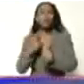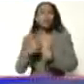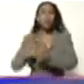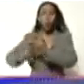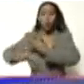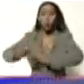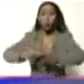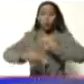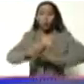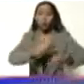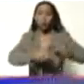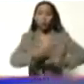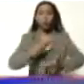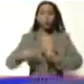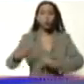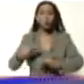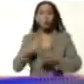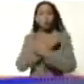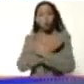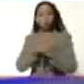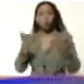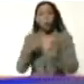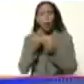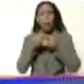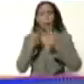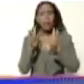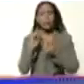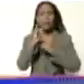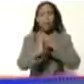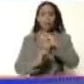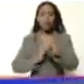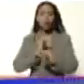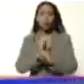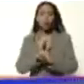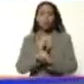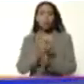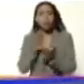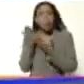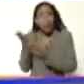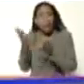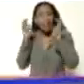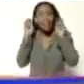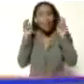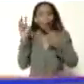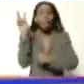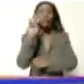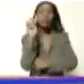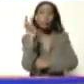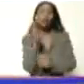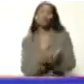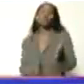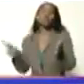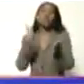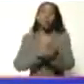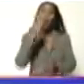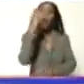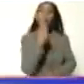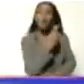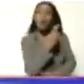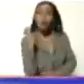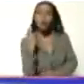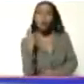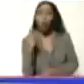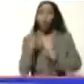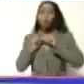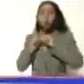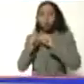cooperación, complementariedad, solidaridad y paz internacional. Y en este contexto Venezuela ratifica su compromiso de